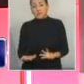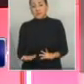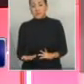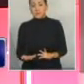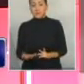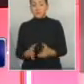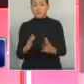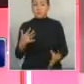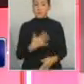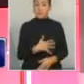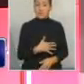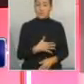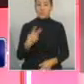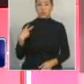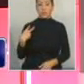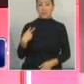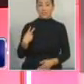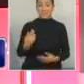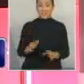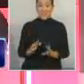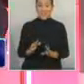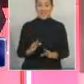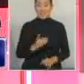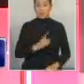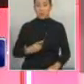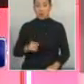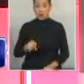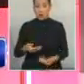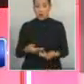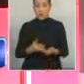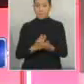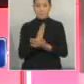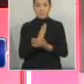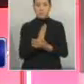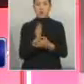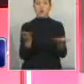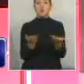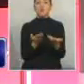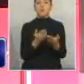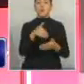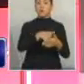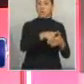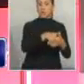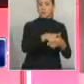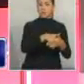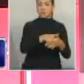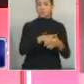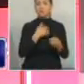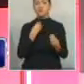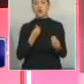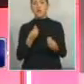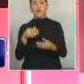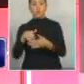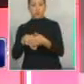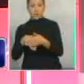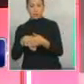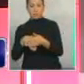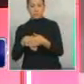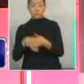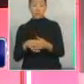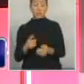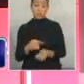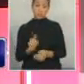Y es importante que los jefes de bancada demos la señal de cómo vamos a votar. ¿Y por qué vamos a votar del modo en que